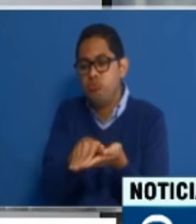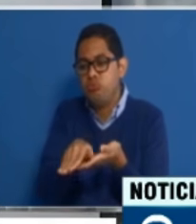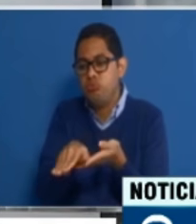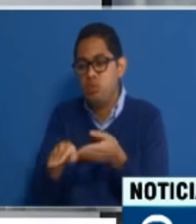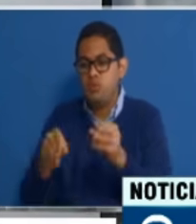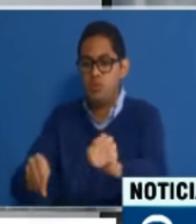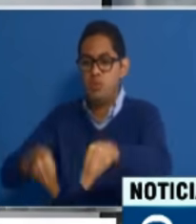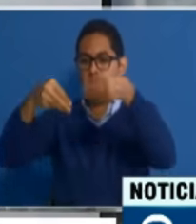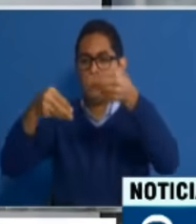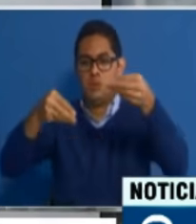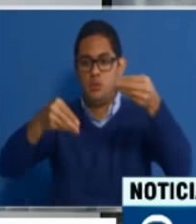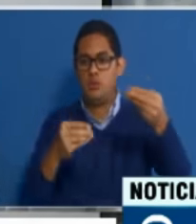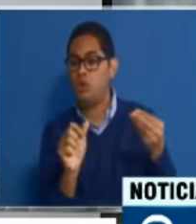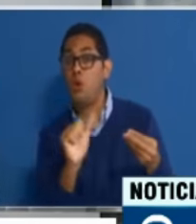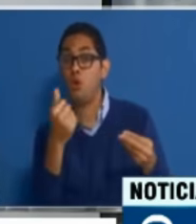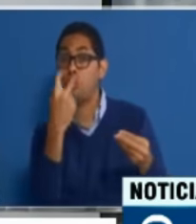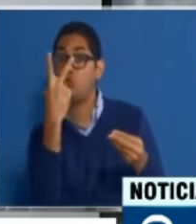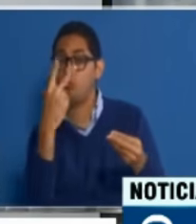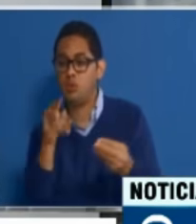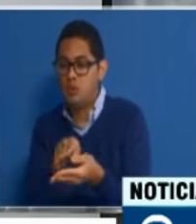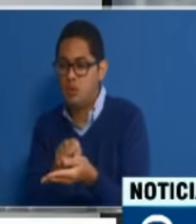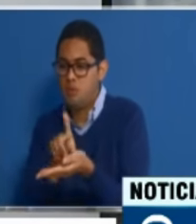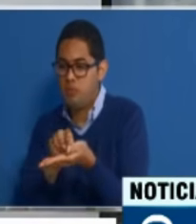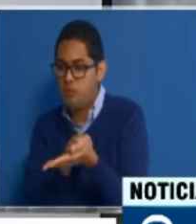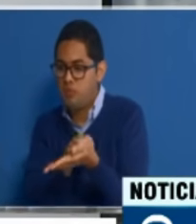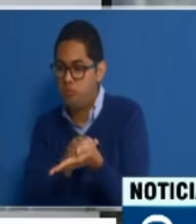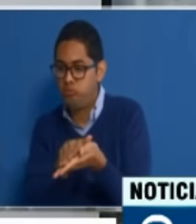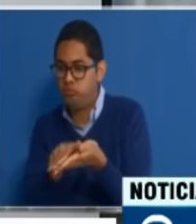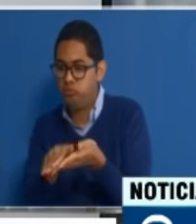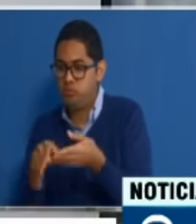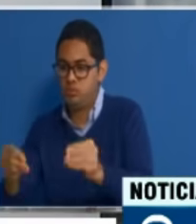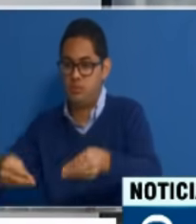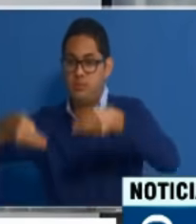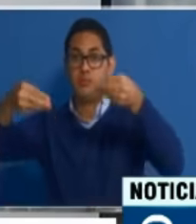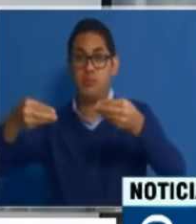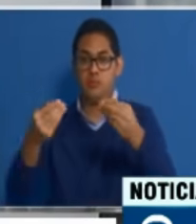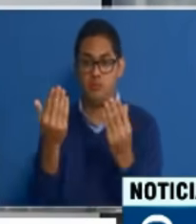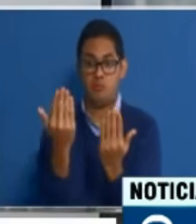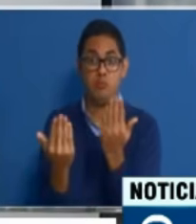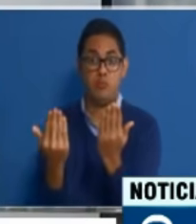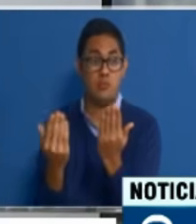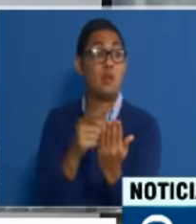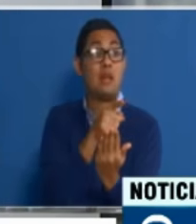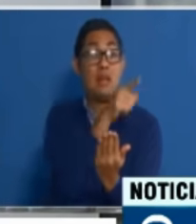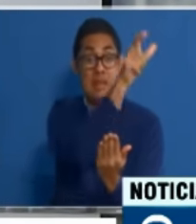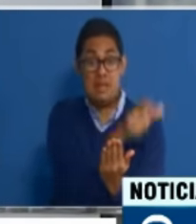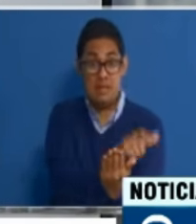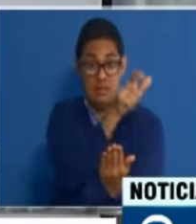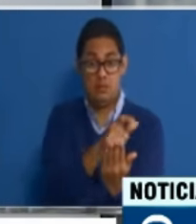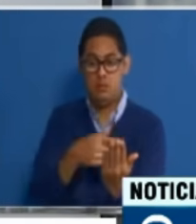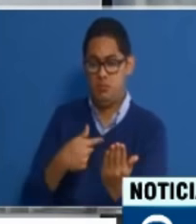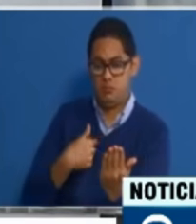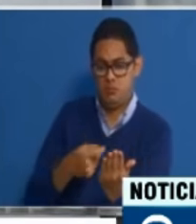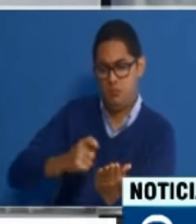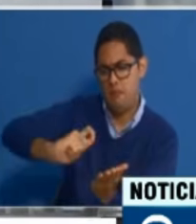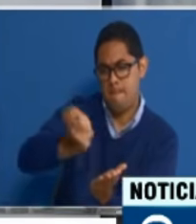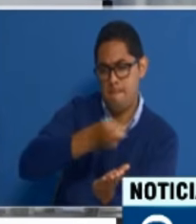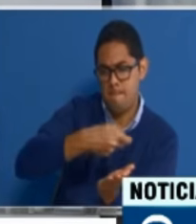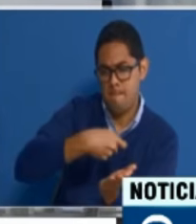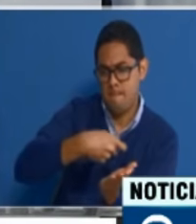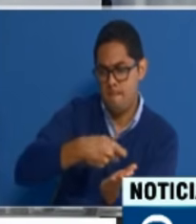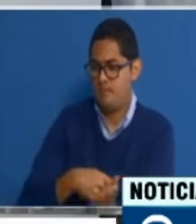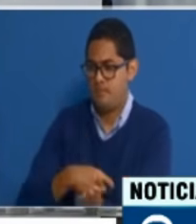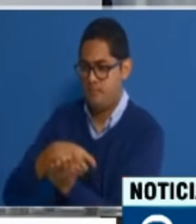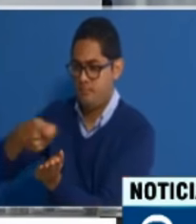Ambos lo firma el beneficiario. Uno se lo queda como comprobante